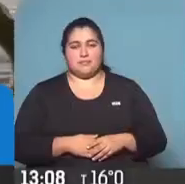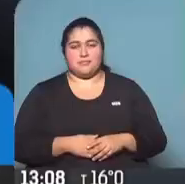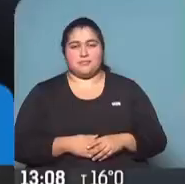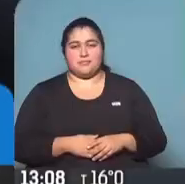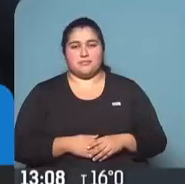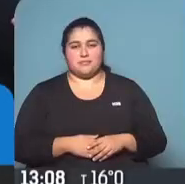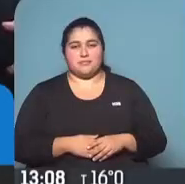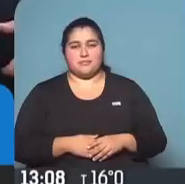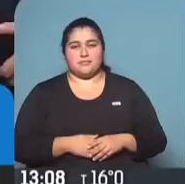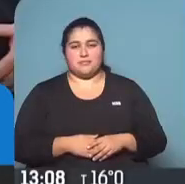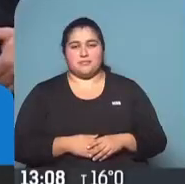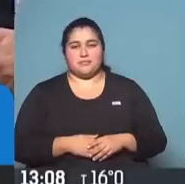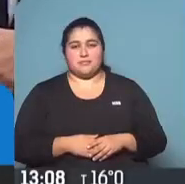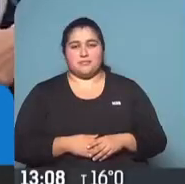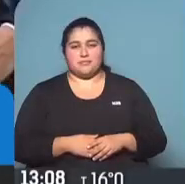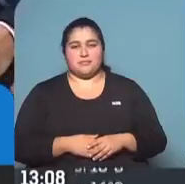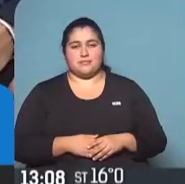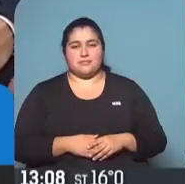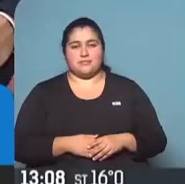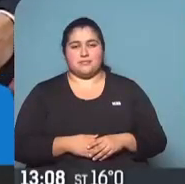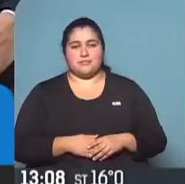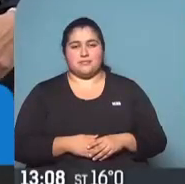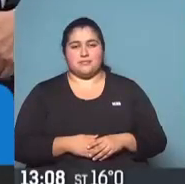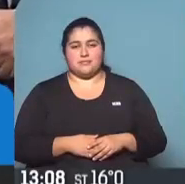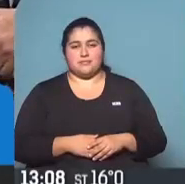y y